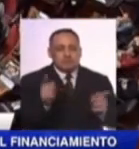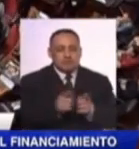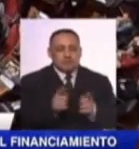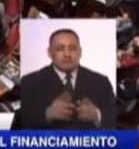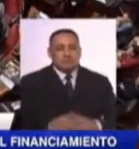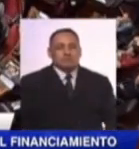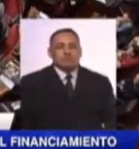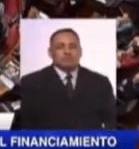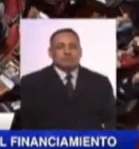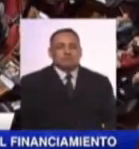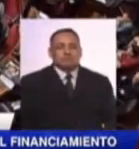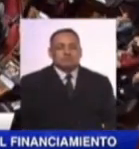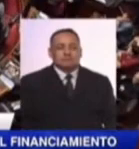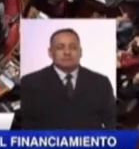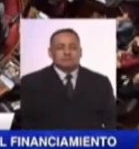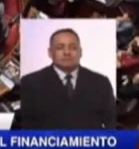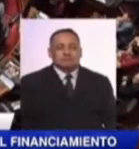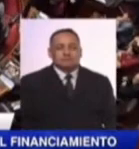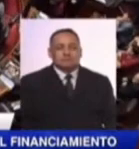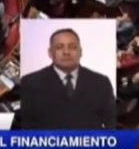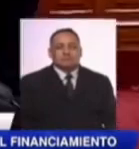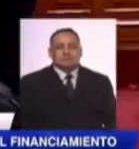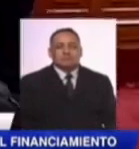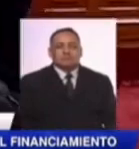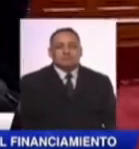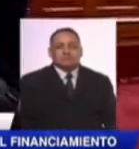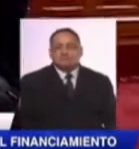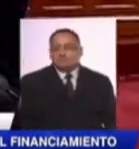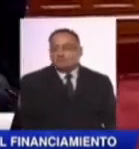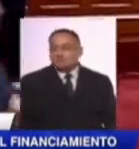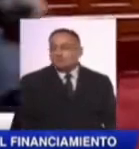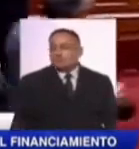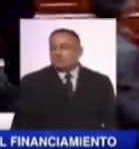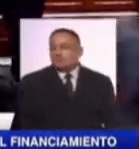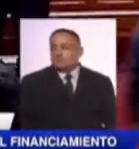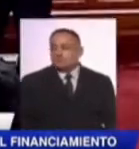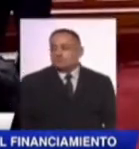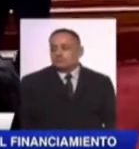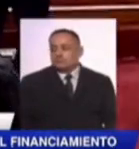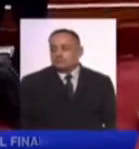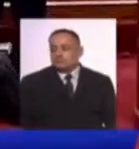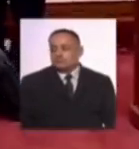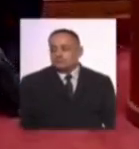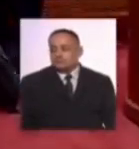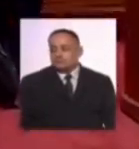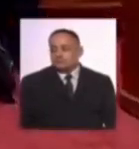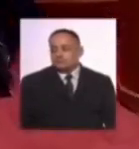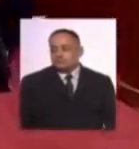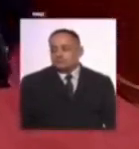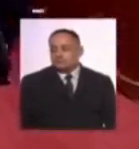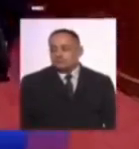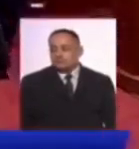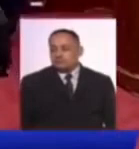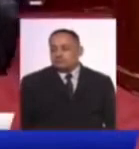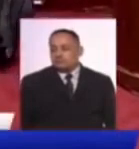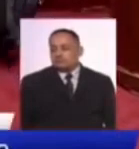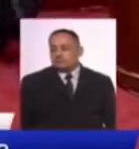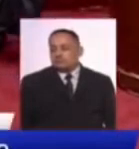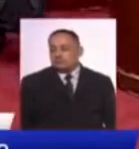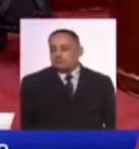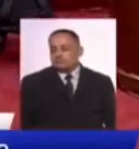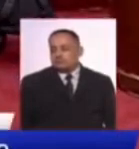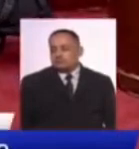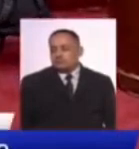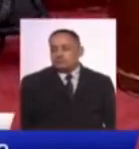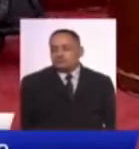De lo grave que resulta que el Congreso se enfrasque en aprobar proyectos de ley en